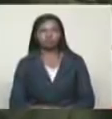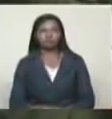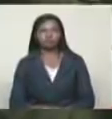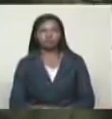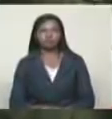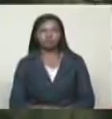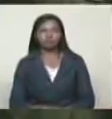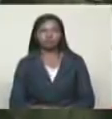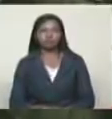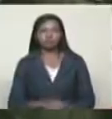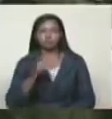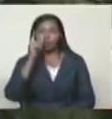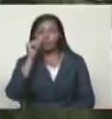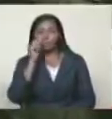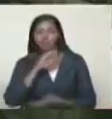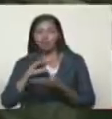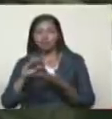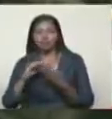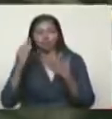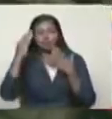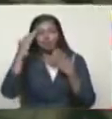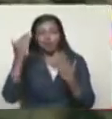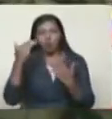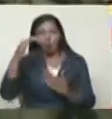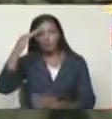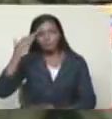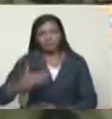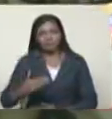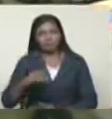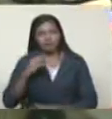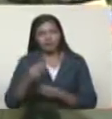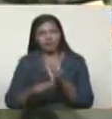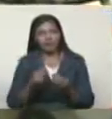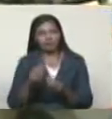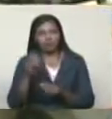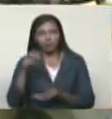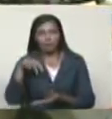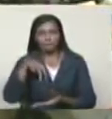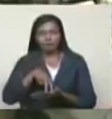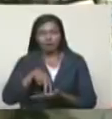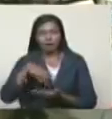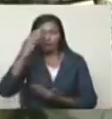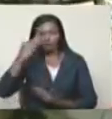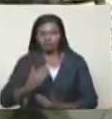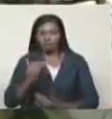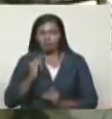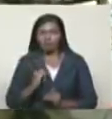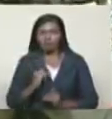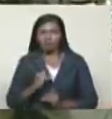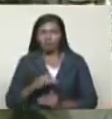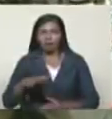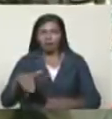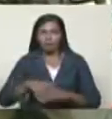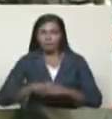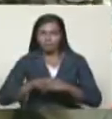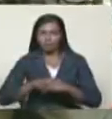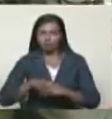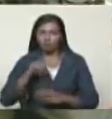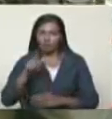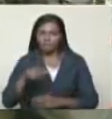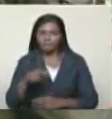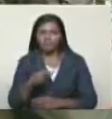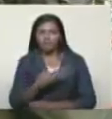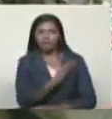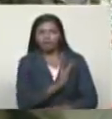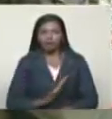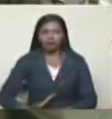Con el característico saludo militar en el que hace una parada firme, pero además da un apretón de manos a su